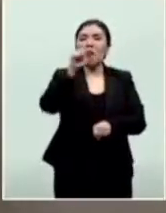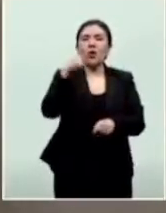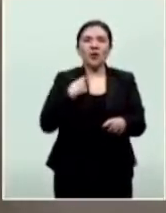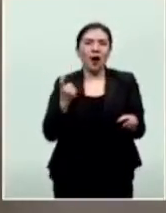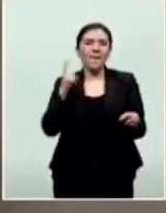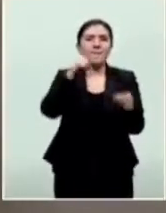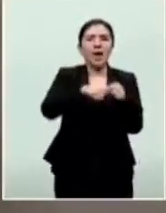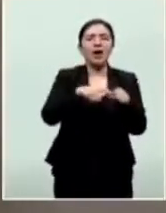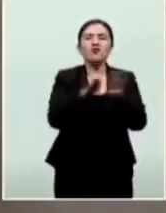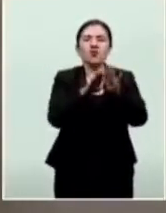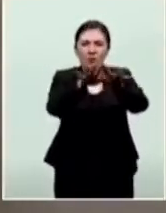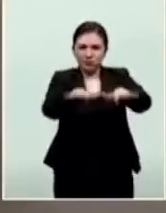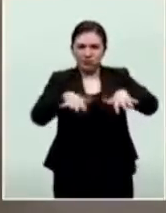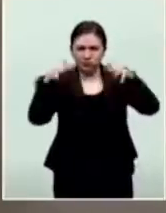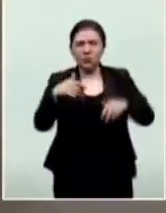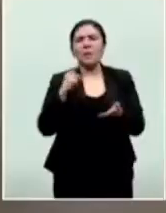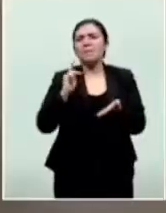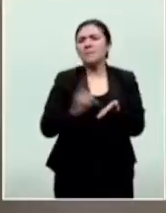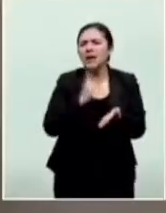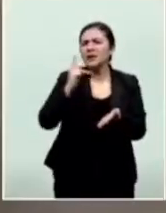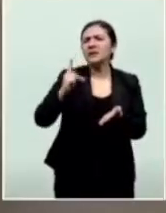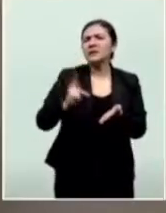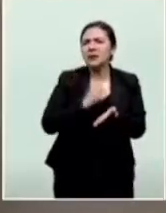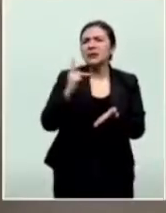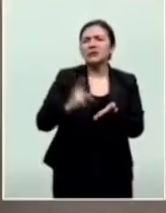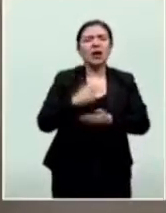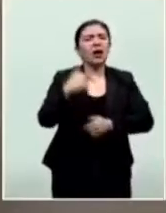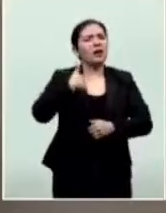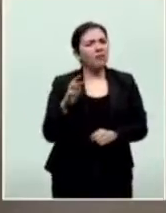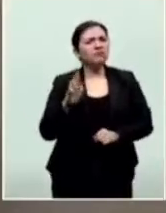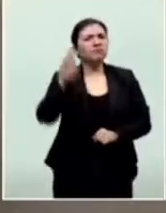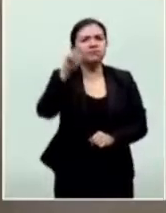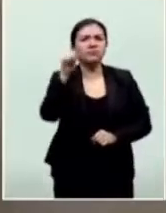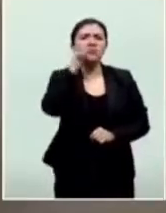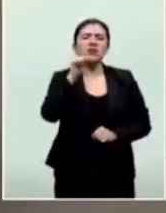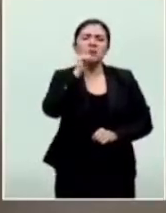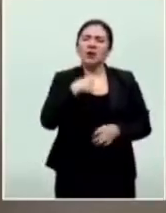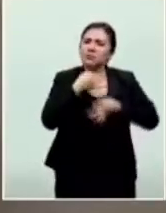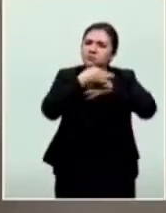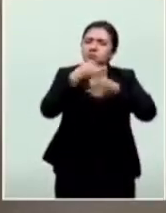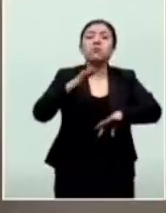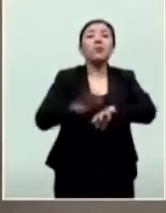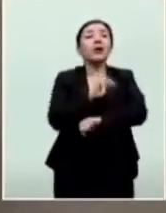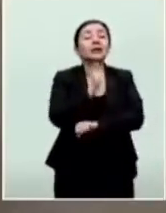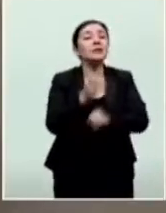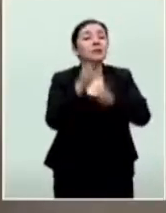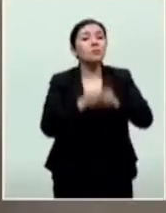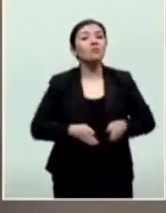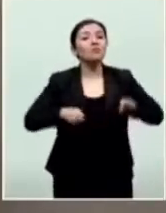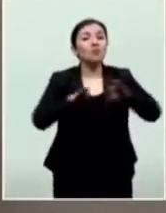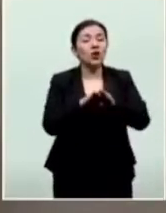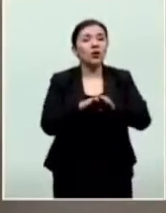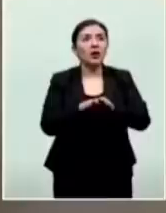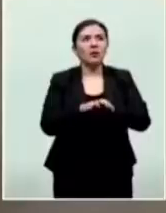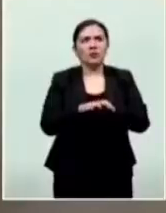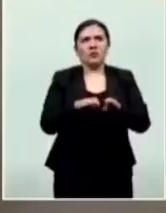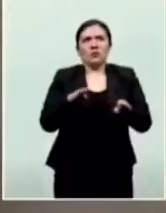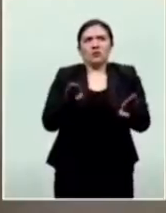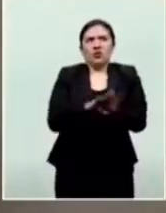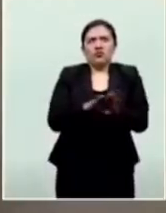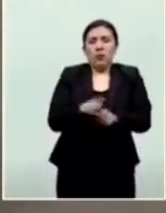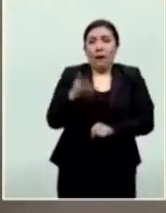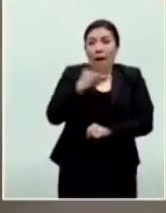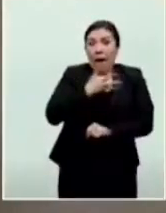en el pleno, una y otra vez me he pronunciado porque es importante no solo